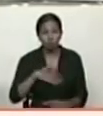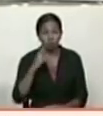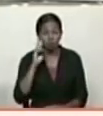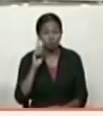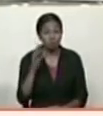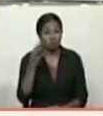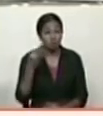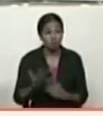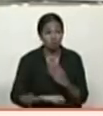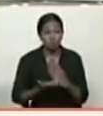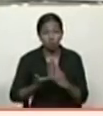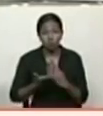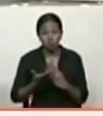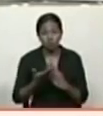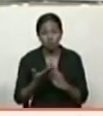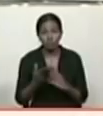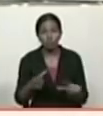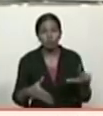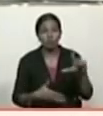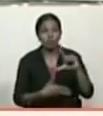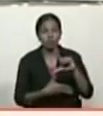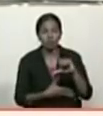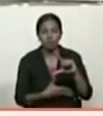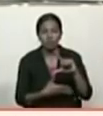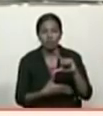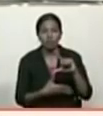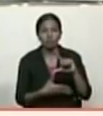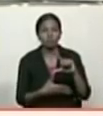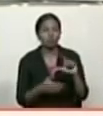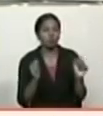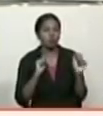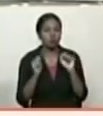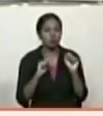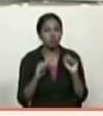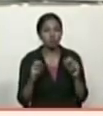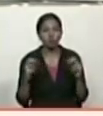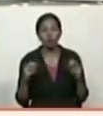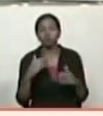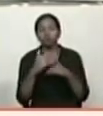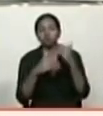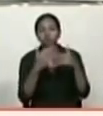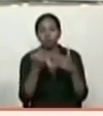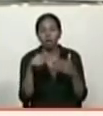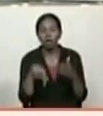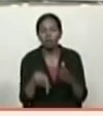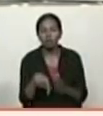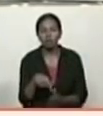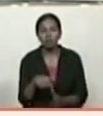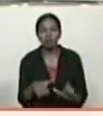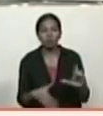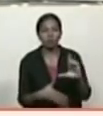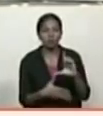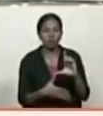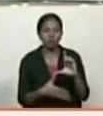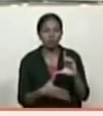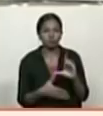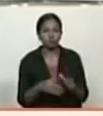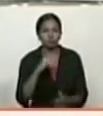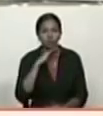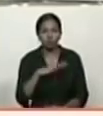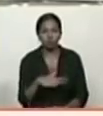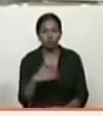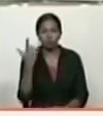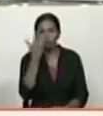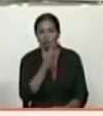la importancia de América Latina, de los movimientos progresistas, revolucionarios en América Latina, en la historia de África y